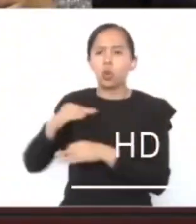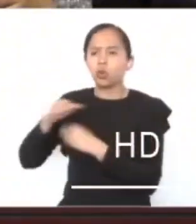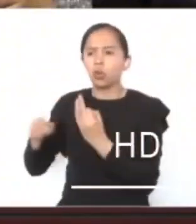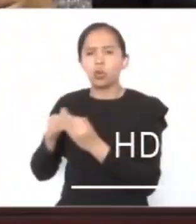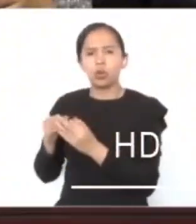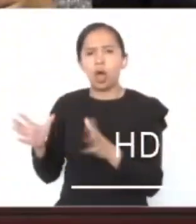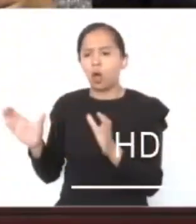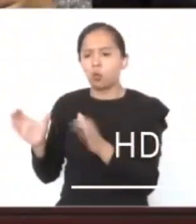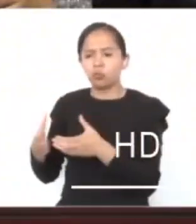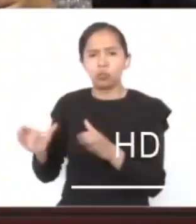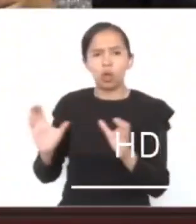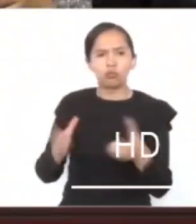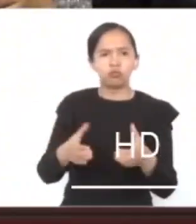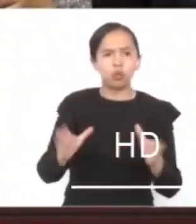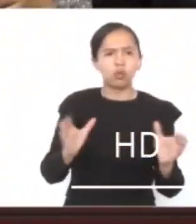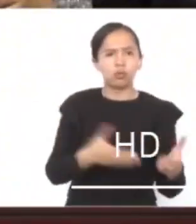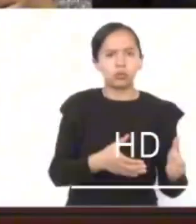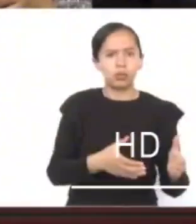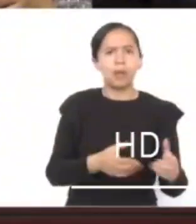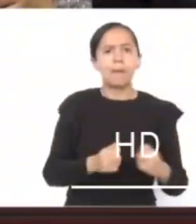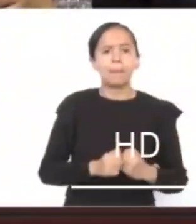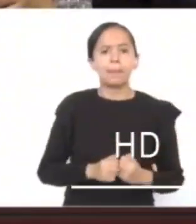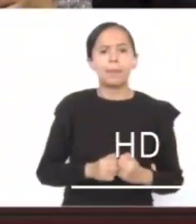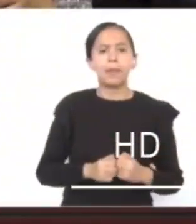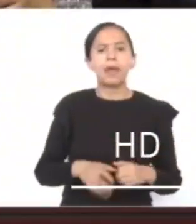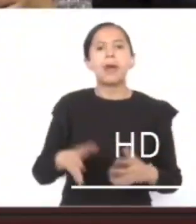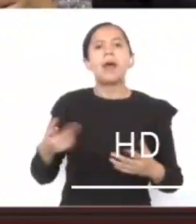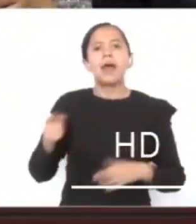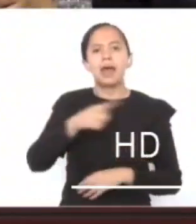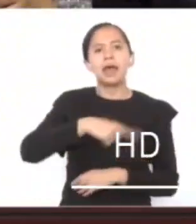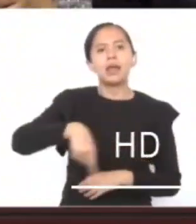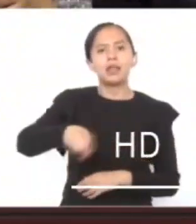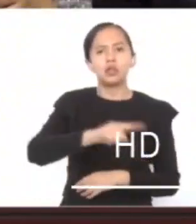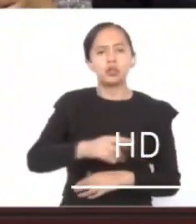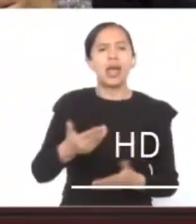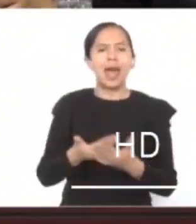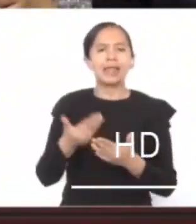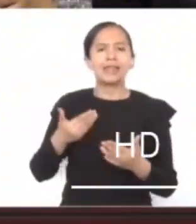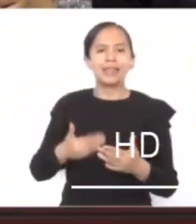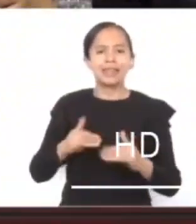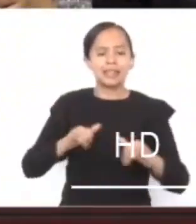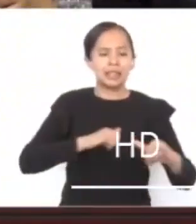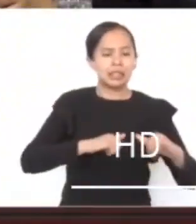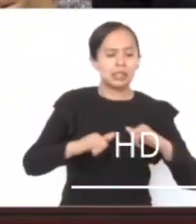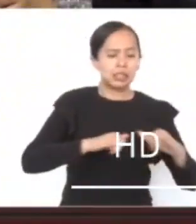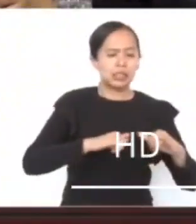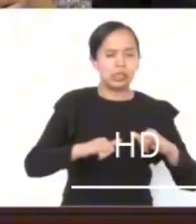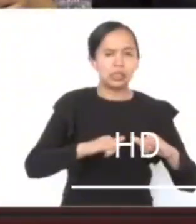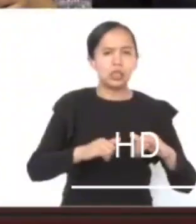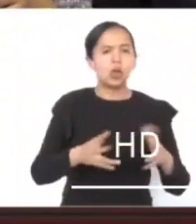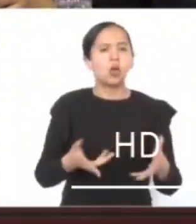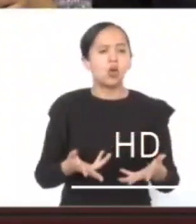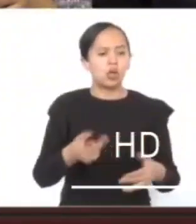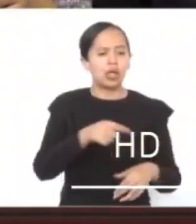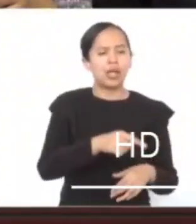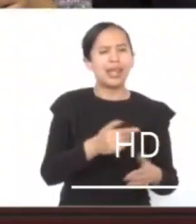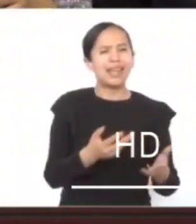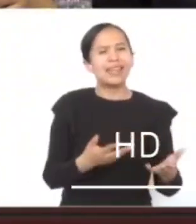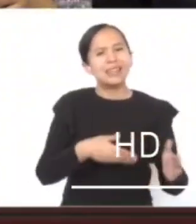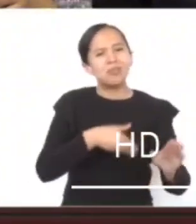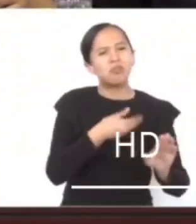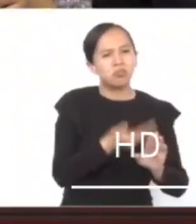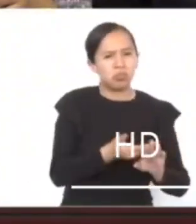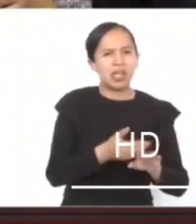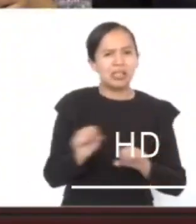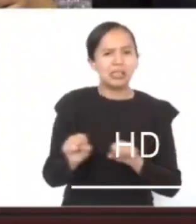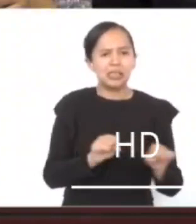y con todas las comunidades que habitaban los predios que fueron dañados por los temblores del